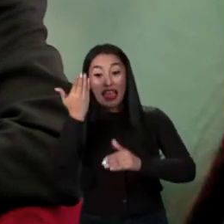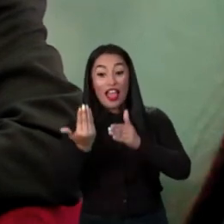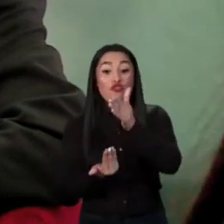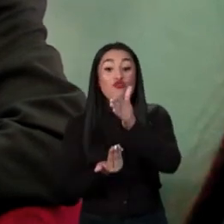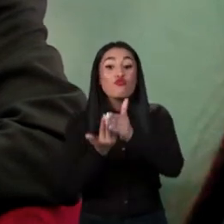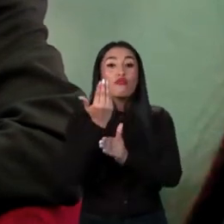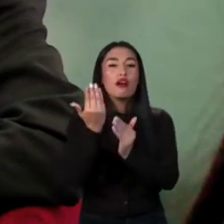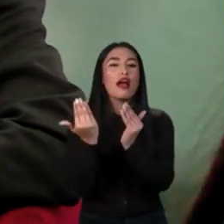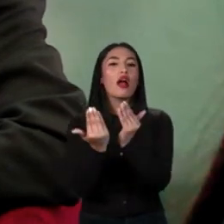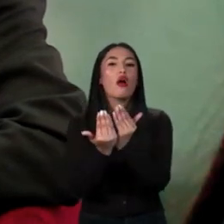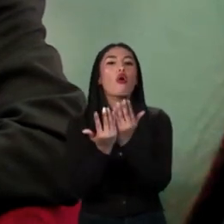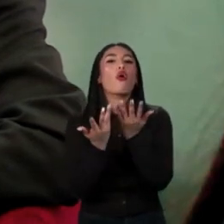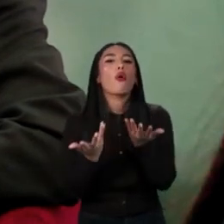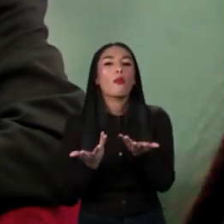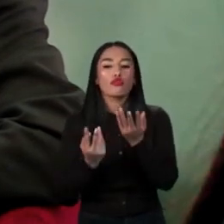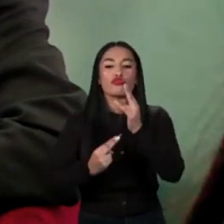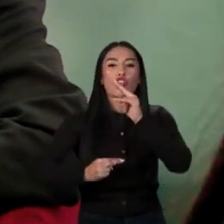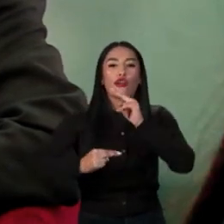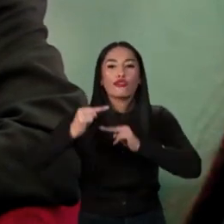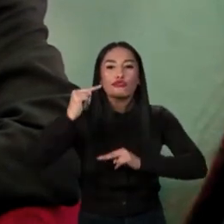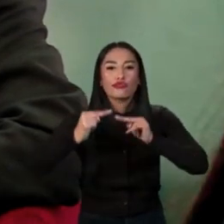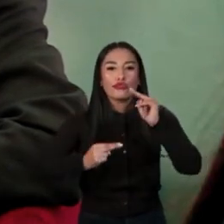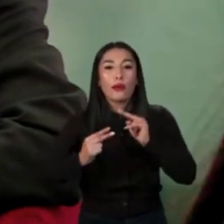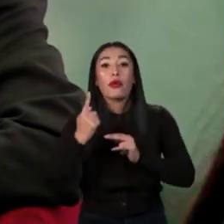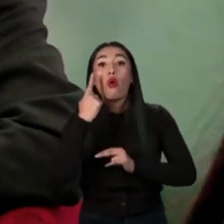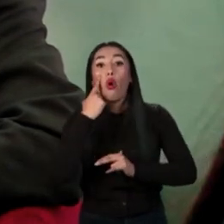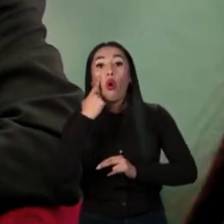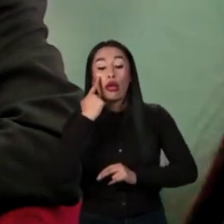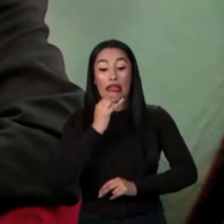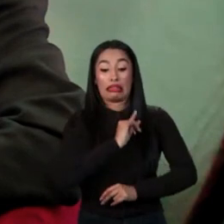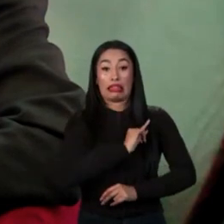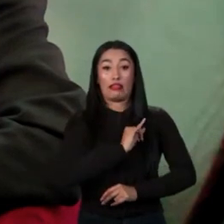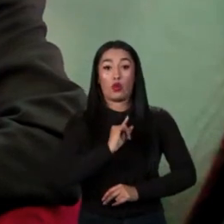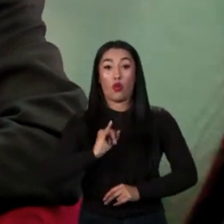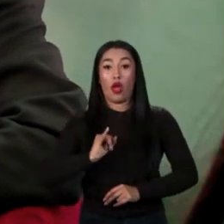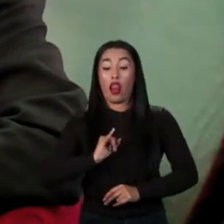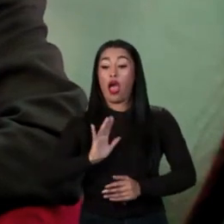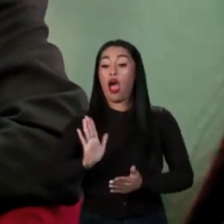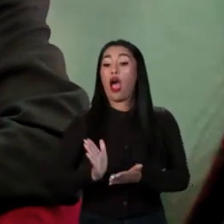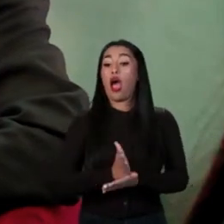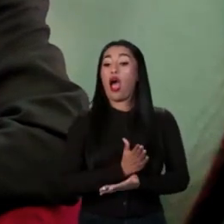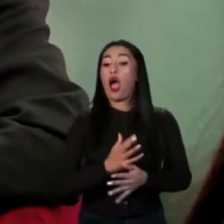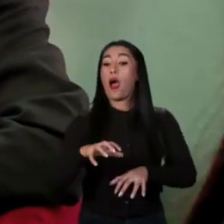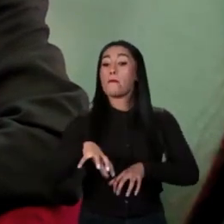se hace en comunidad, no en ejercicios aislados, ni